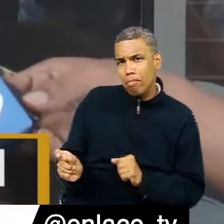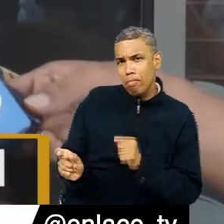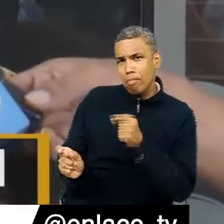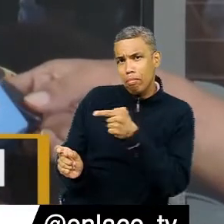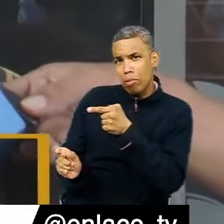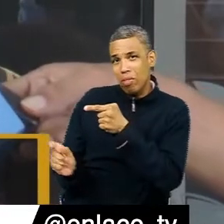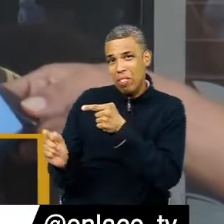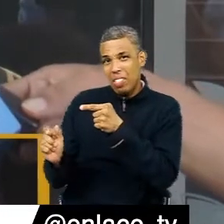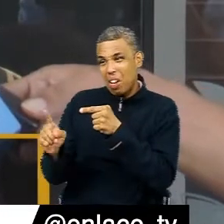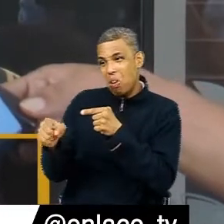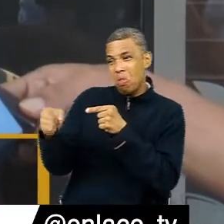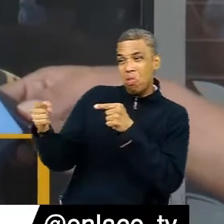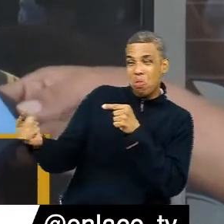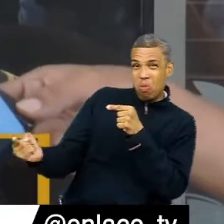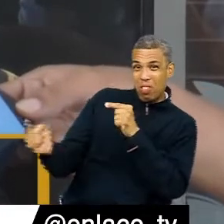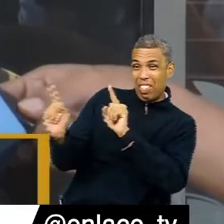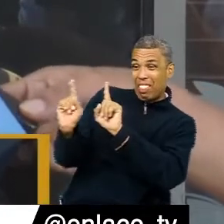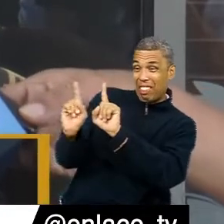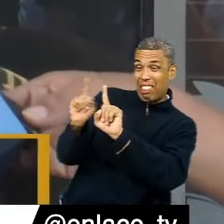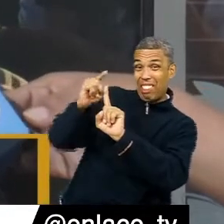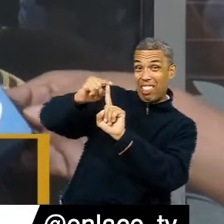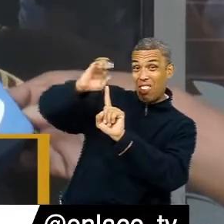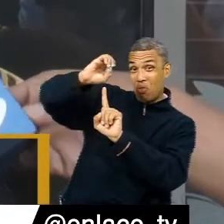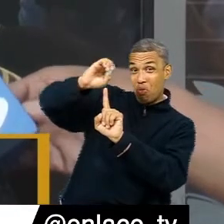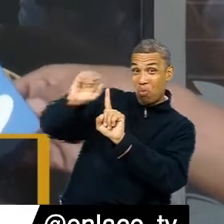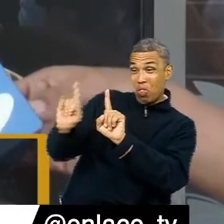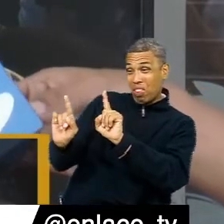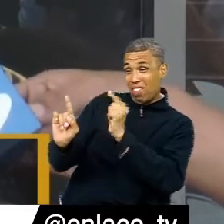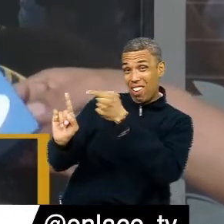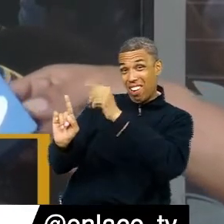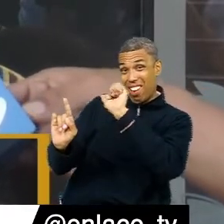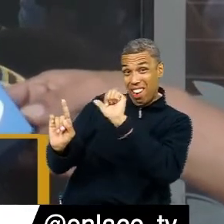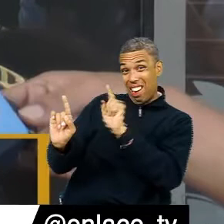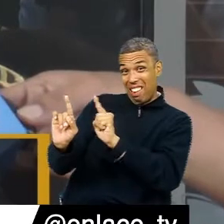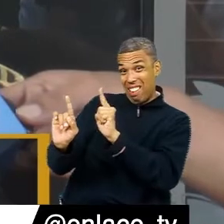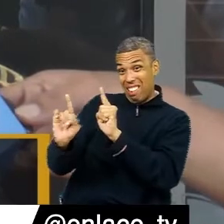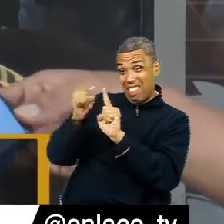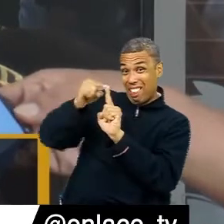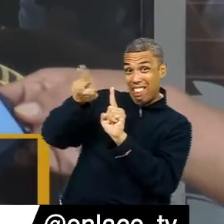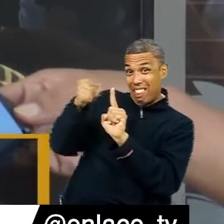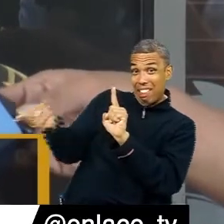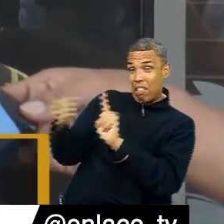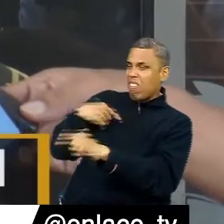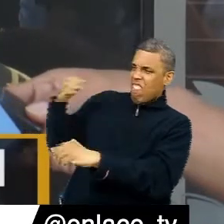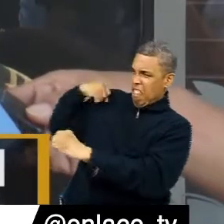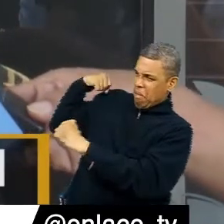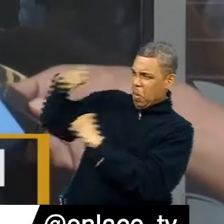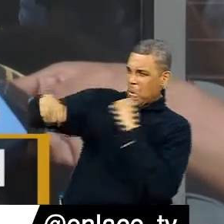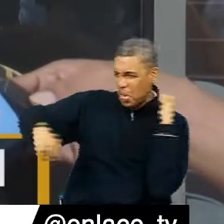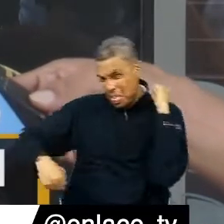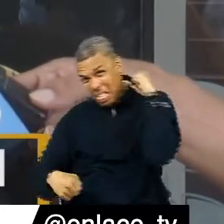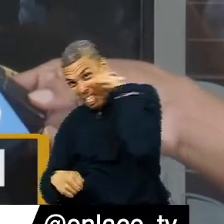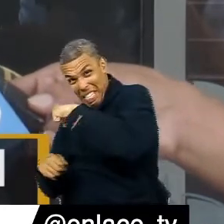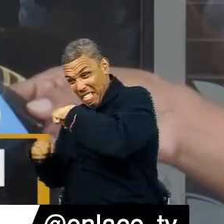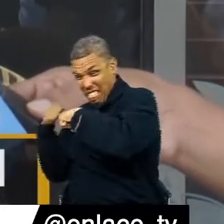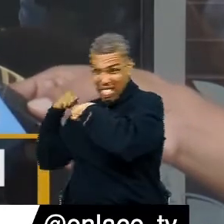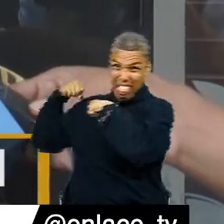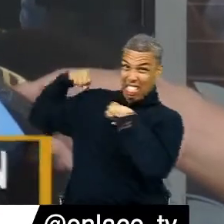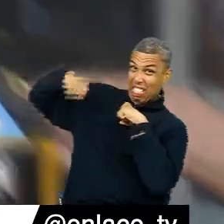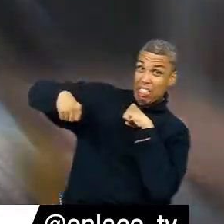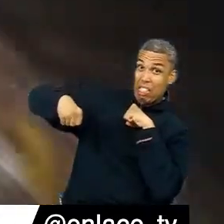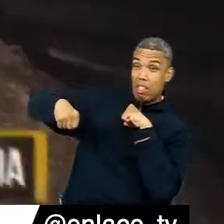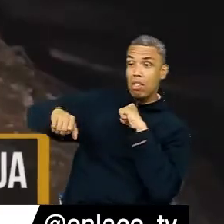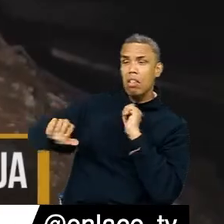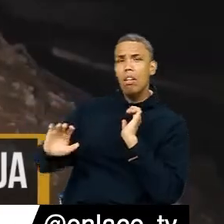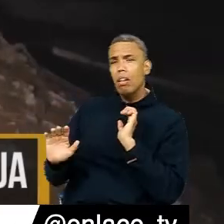unos golpes a la compañera permanente, a su compañera permanente, toma la decisión de quitarse la vida con un arma